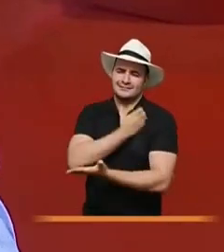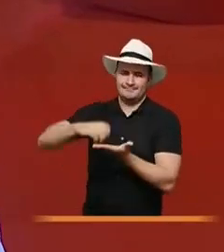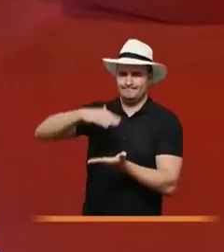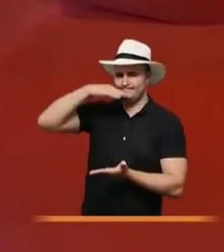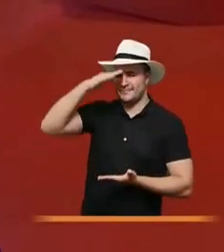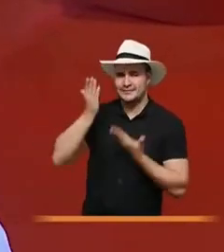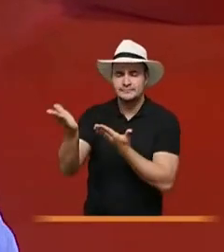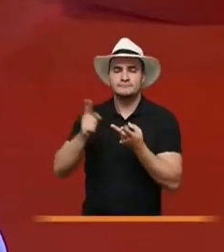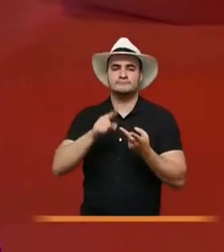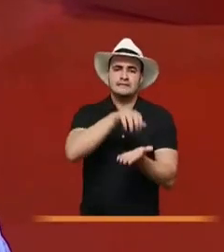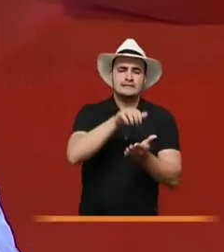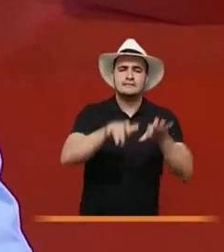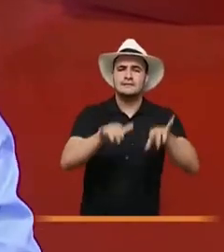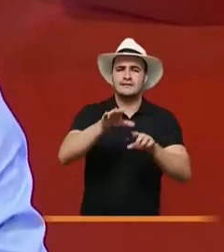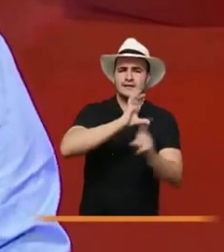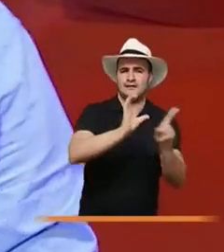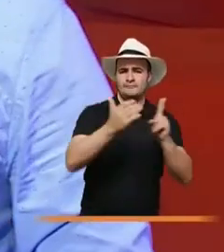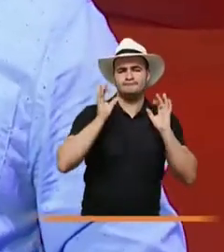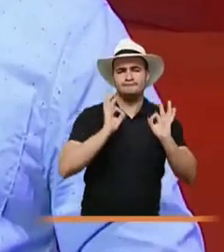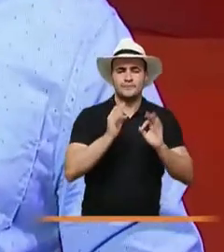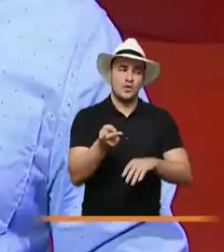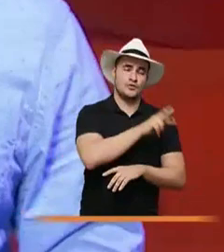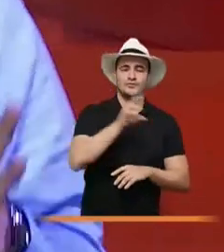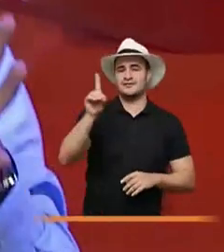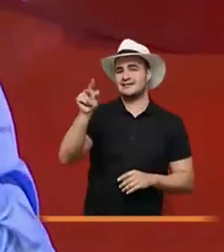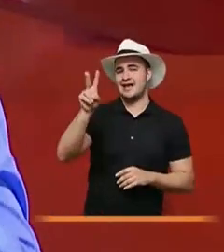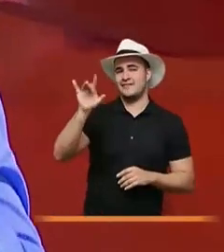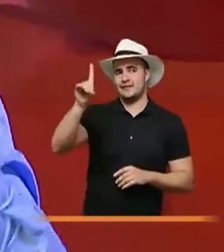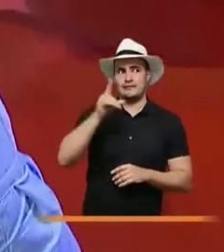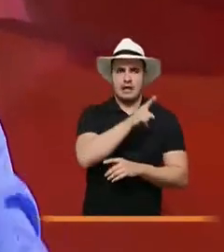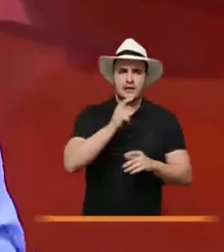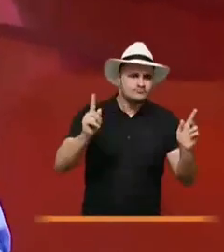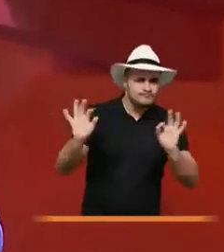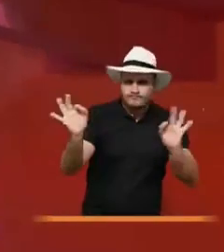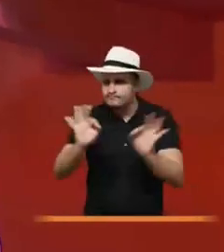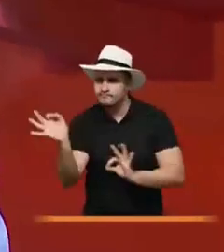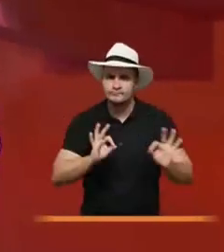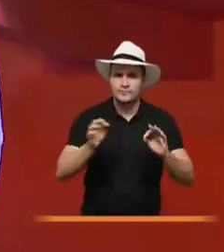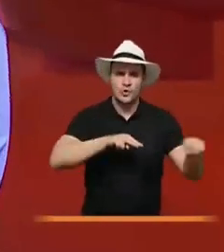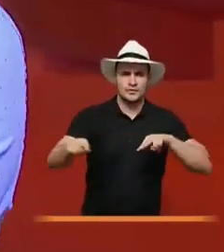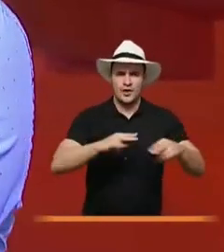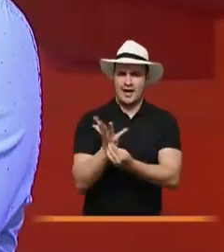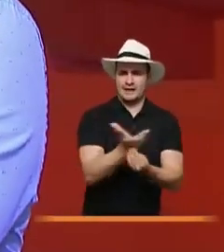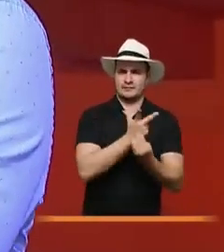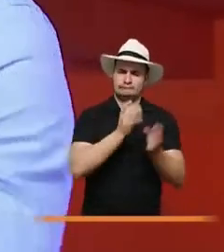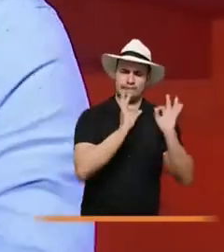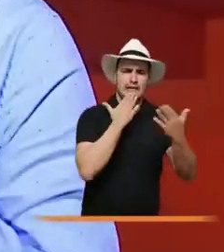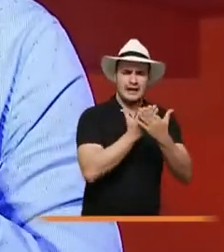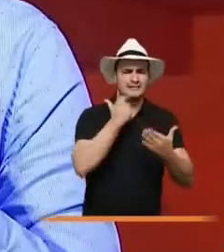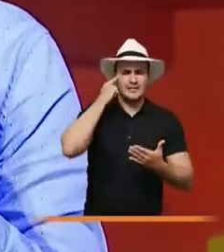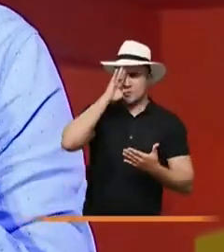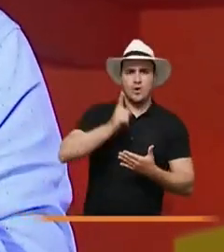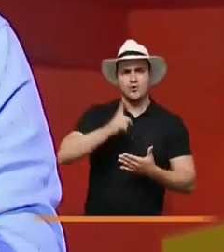secretaria de cultura a david gómez nuestro director artístico de la feria por creer en este proyecto a todas las personas